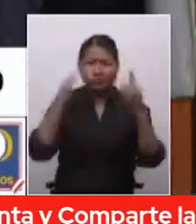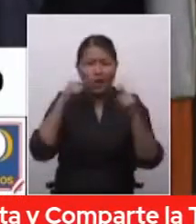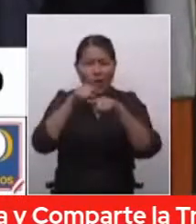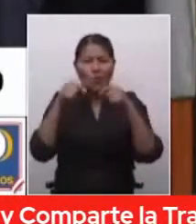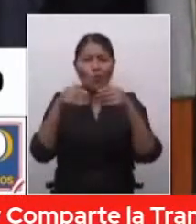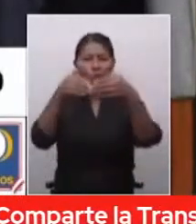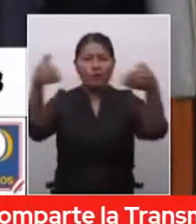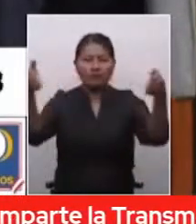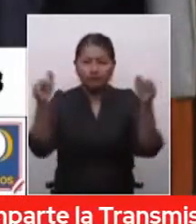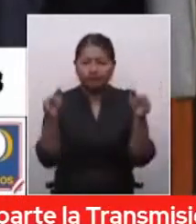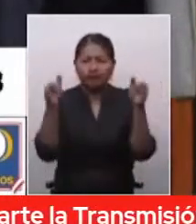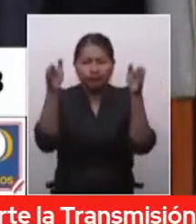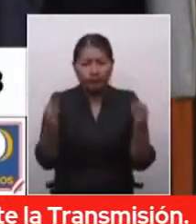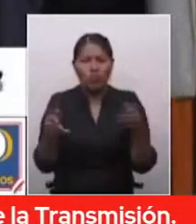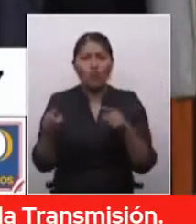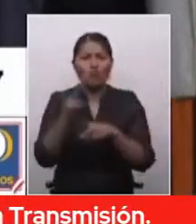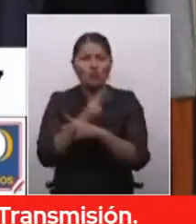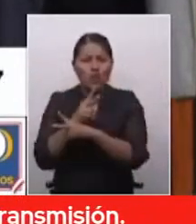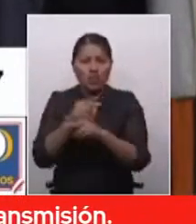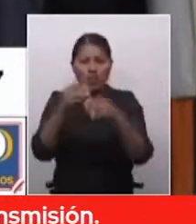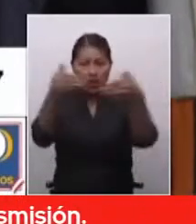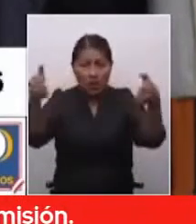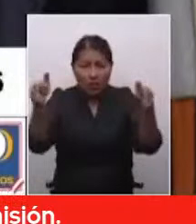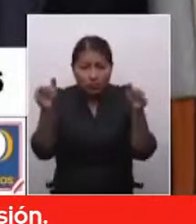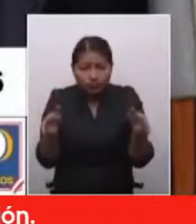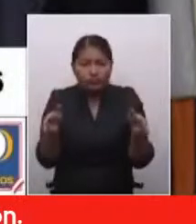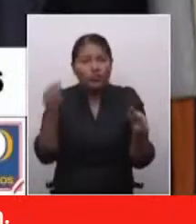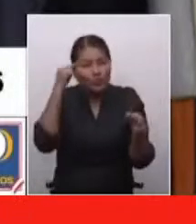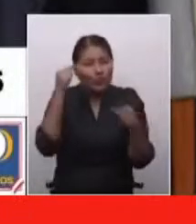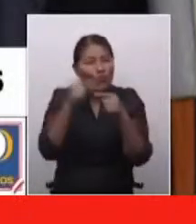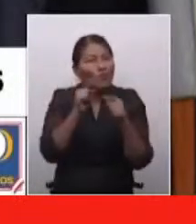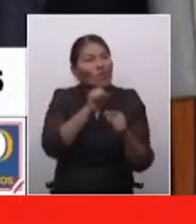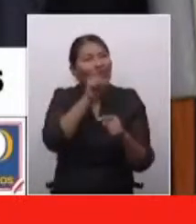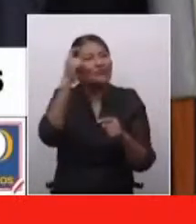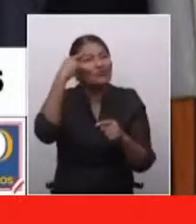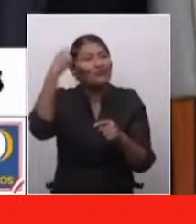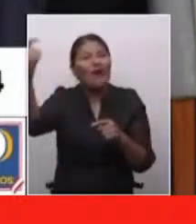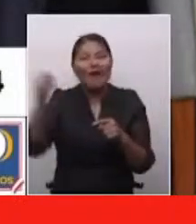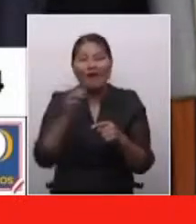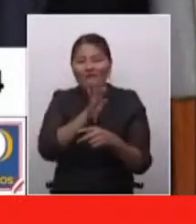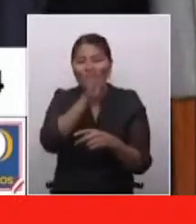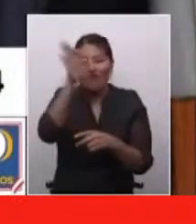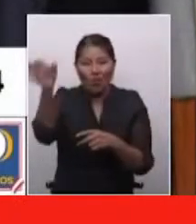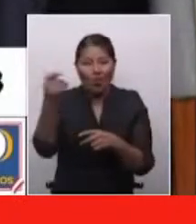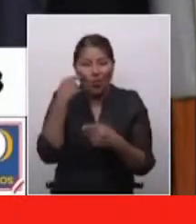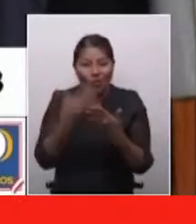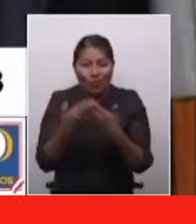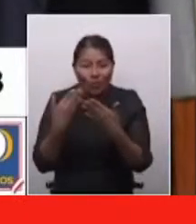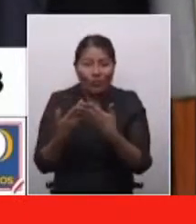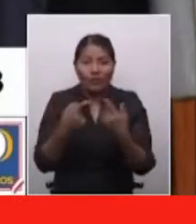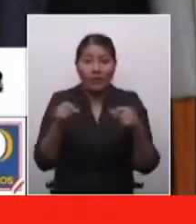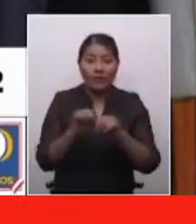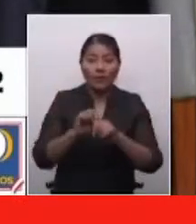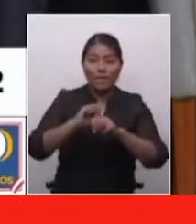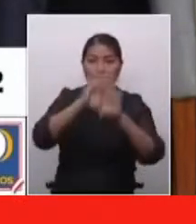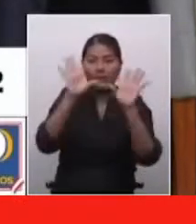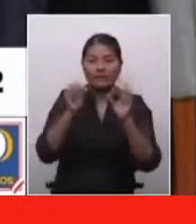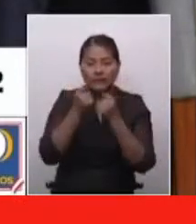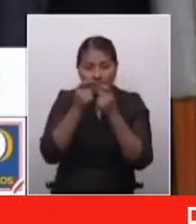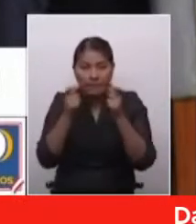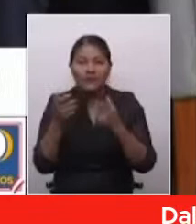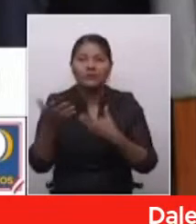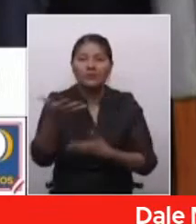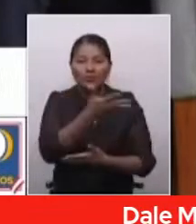de contención, gracias a los cuales ya les han podido poner agua y desagüe. Pero lo que más me impresiona es ver que